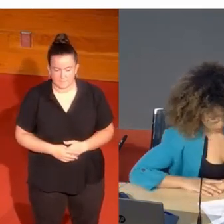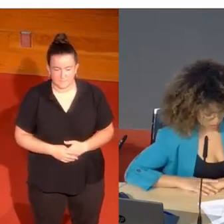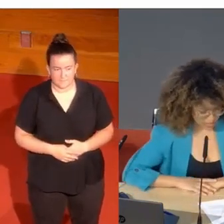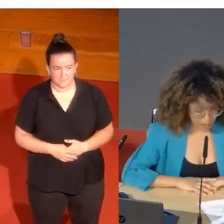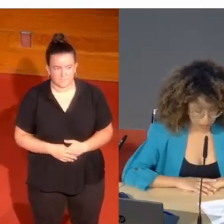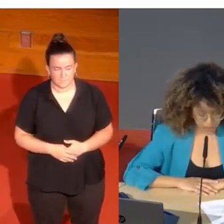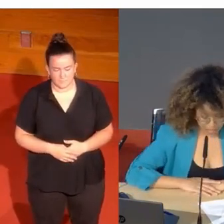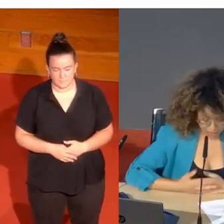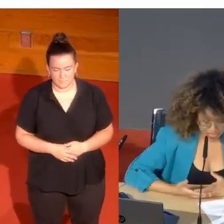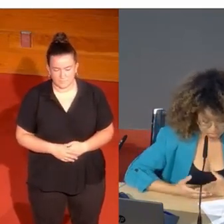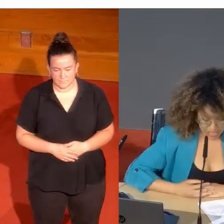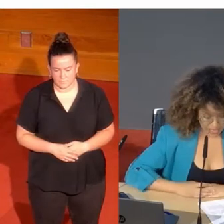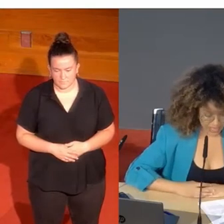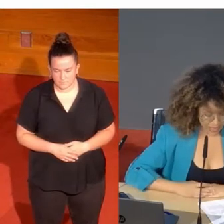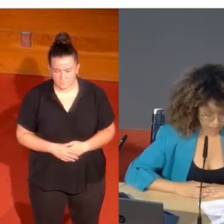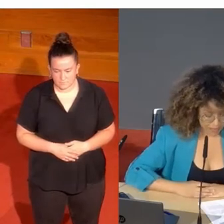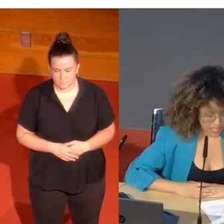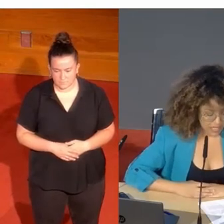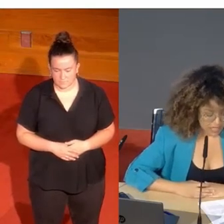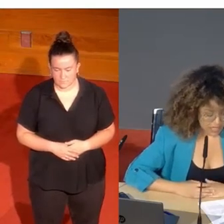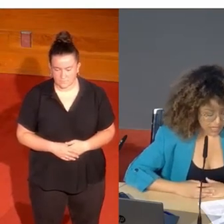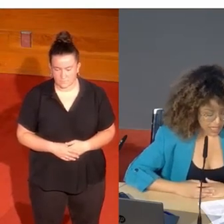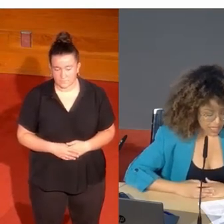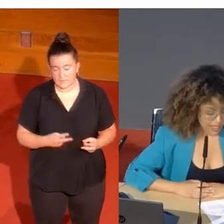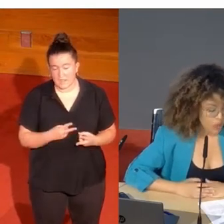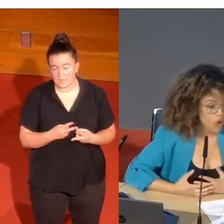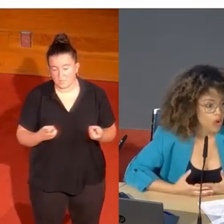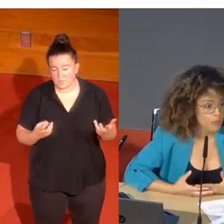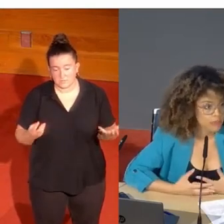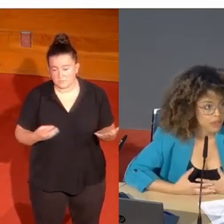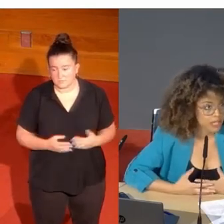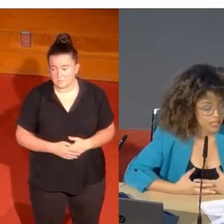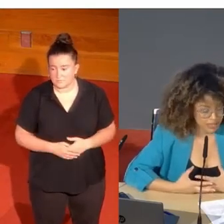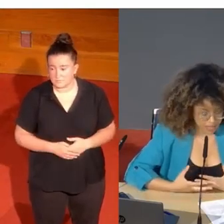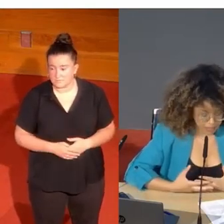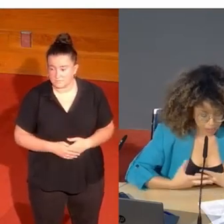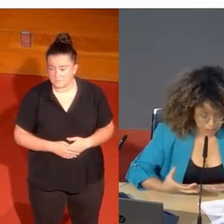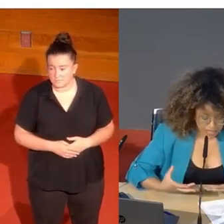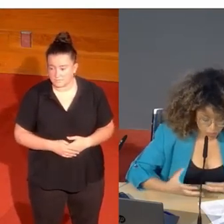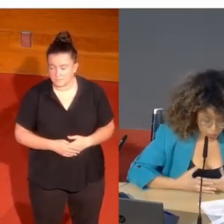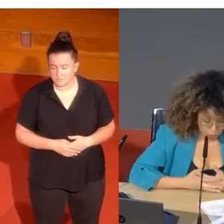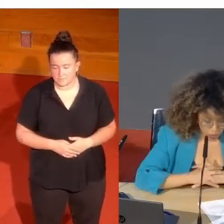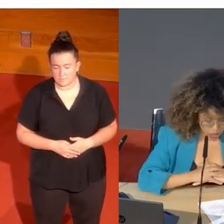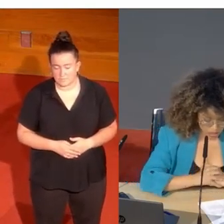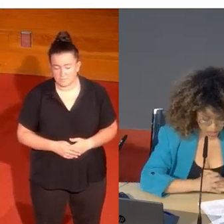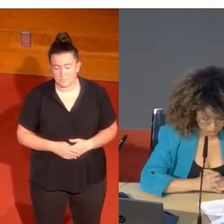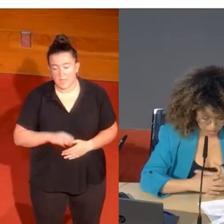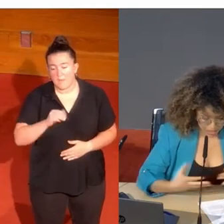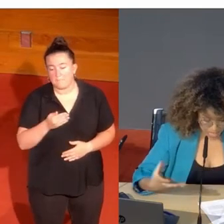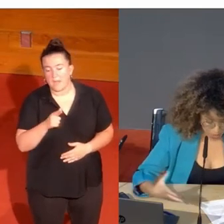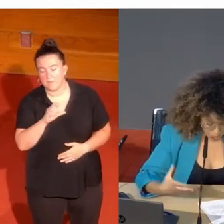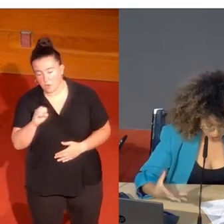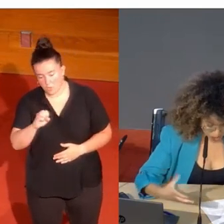pues como decía Pablo dalmases dice que que que luego pues eh Pablo dalmases fue uno de los